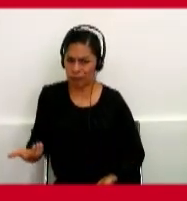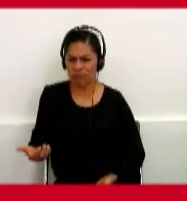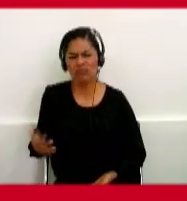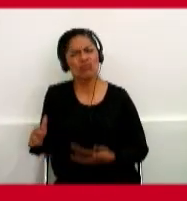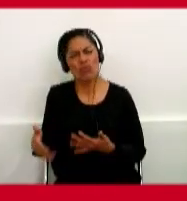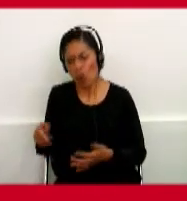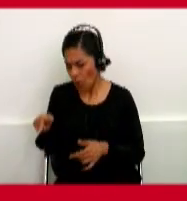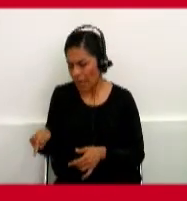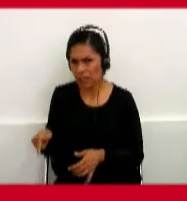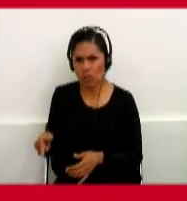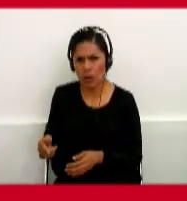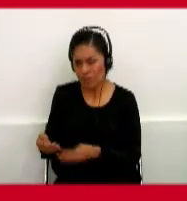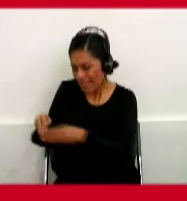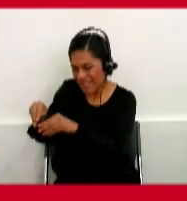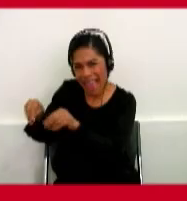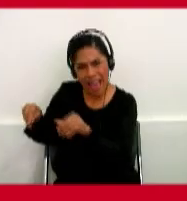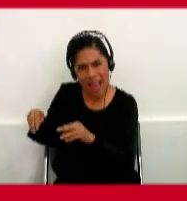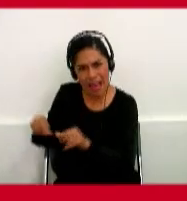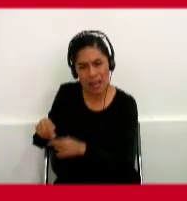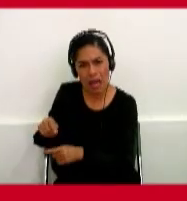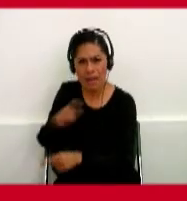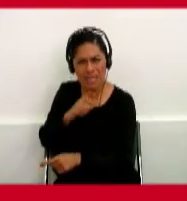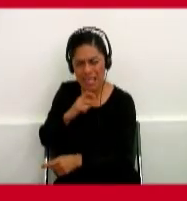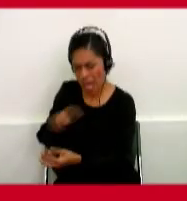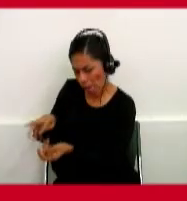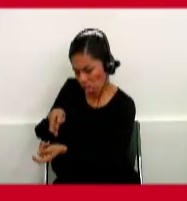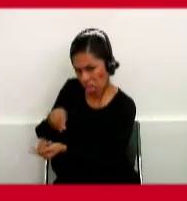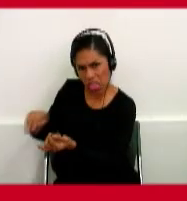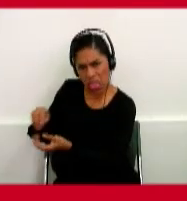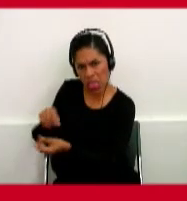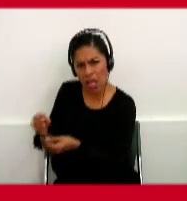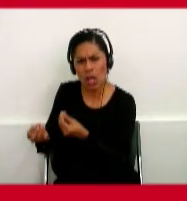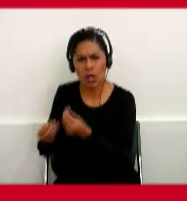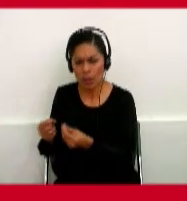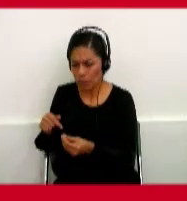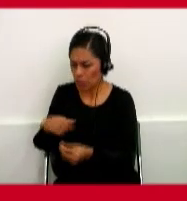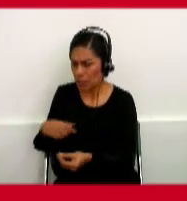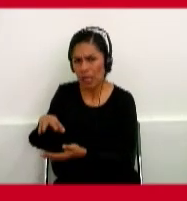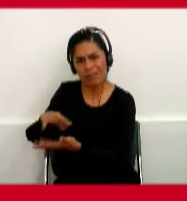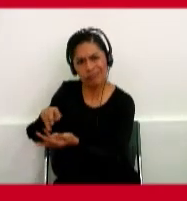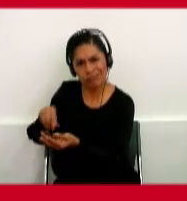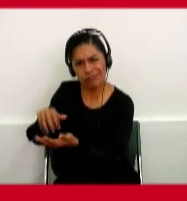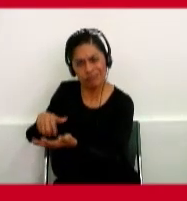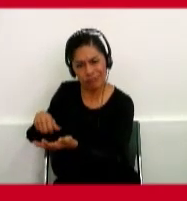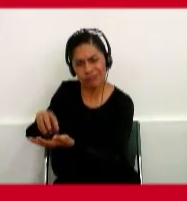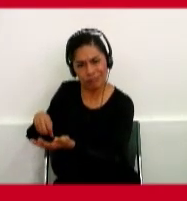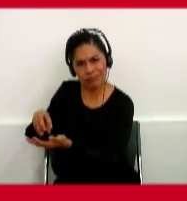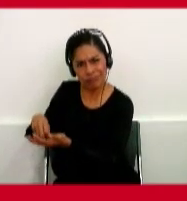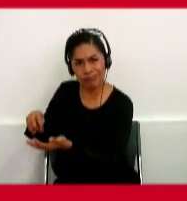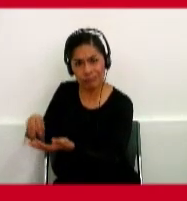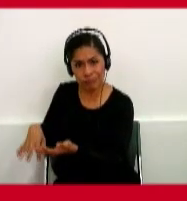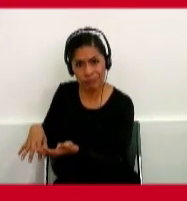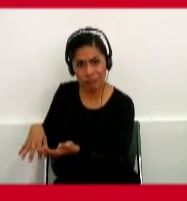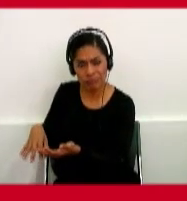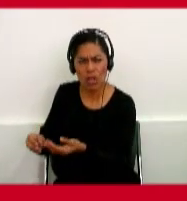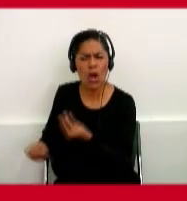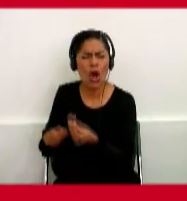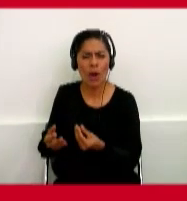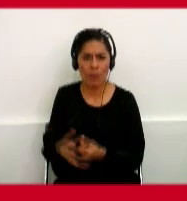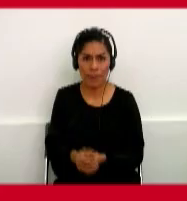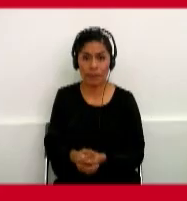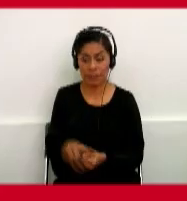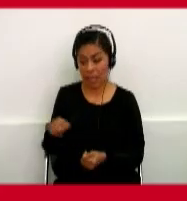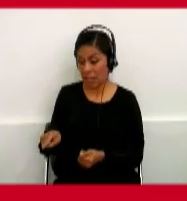envolvente planificada, pero se suele utilizar como un factor que multiplica la envolvente. Y no necesariamente tiene que ser así, porque esto es un